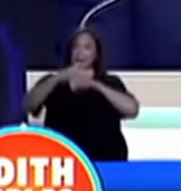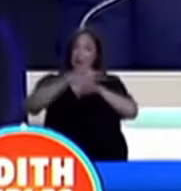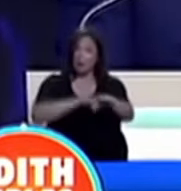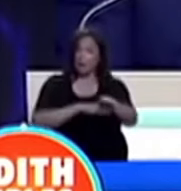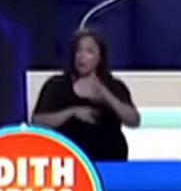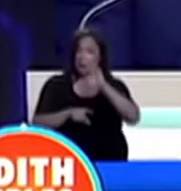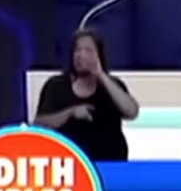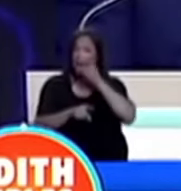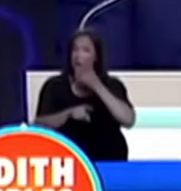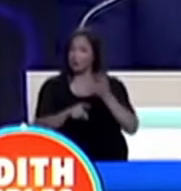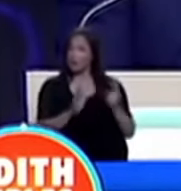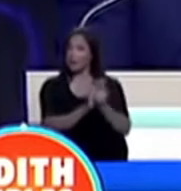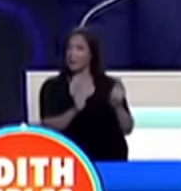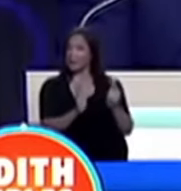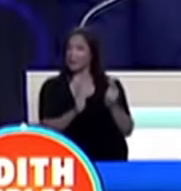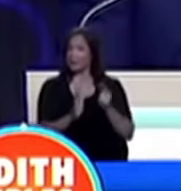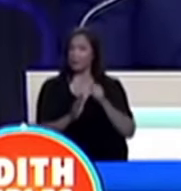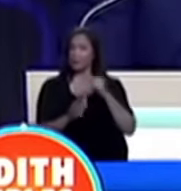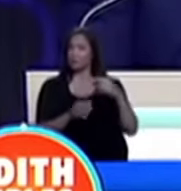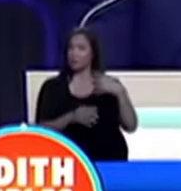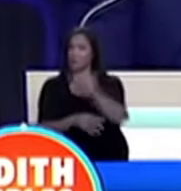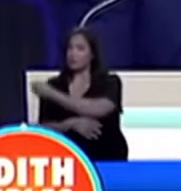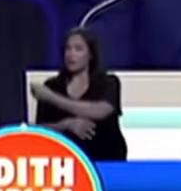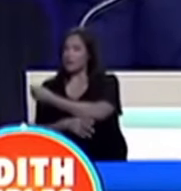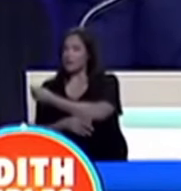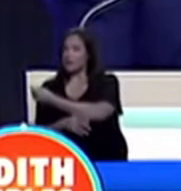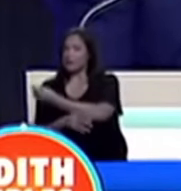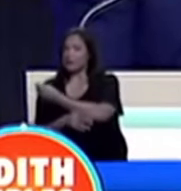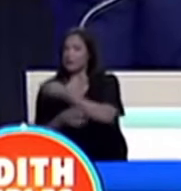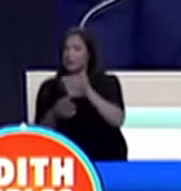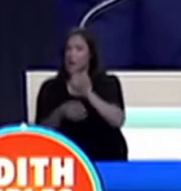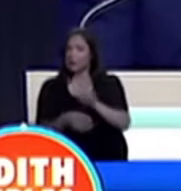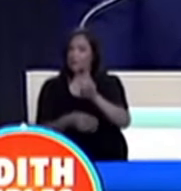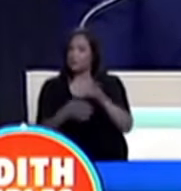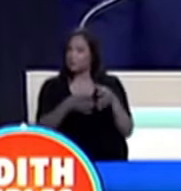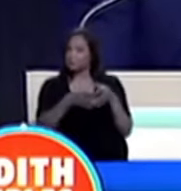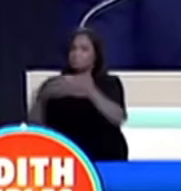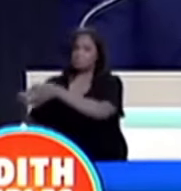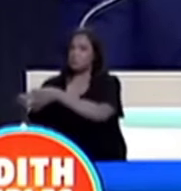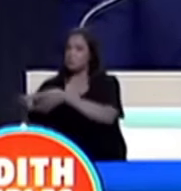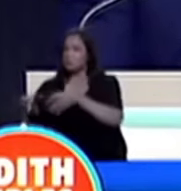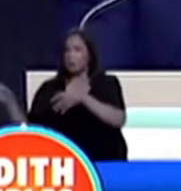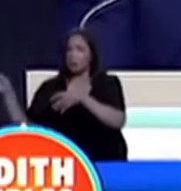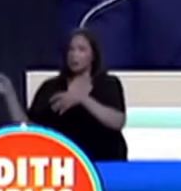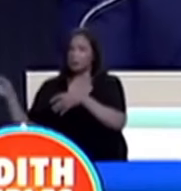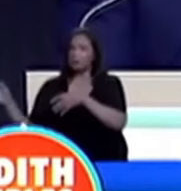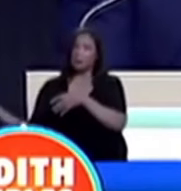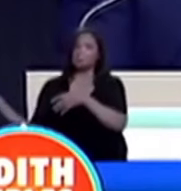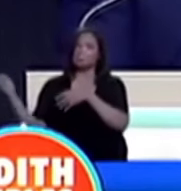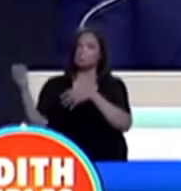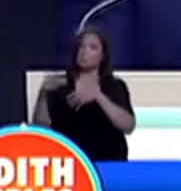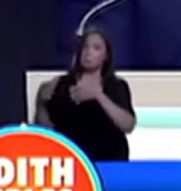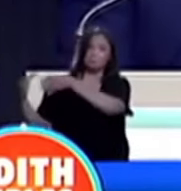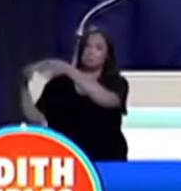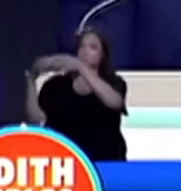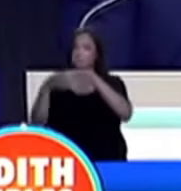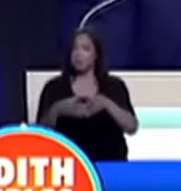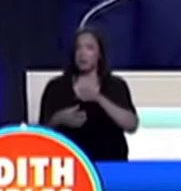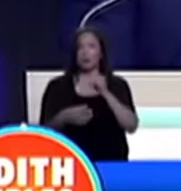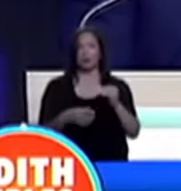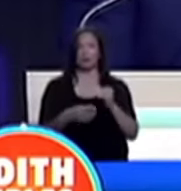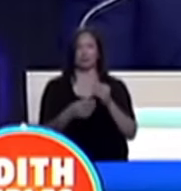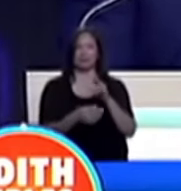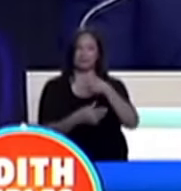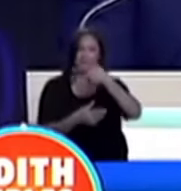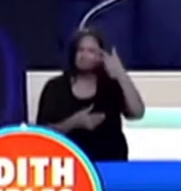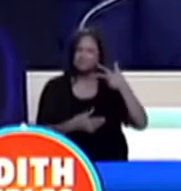han entrado a la República Dominicana. No es lo que salen lo sacan los viernes, que es el día que cobran, pero ha emitido este gobierno un histórico